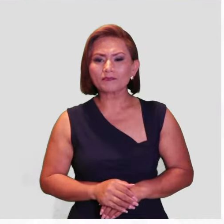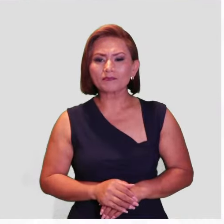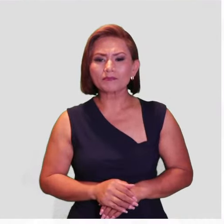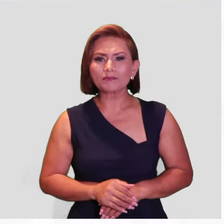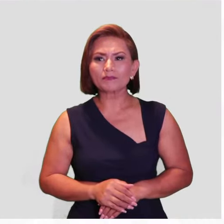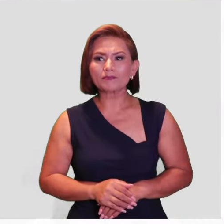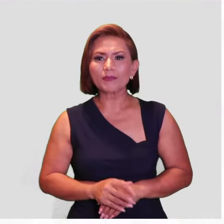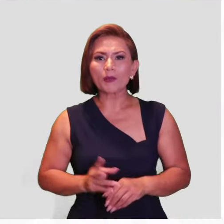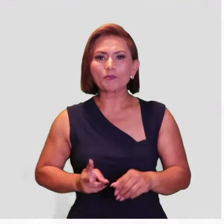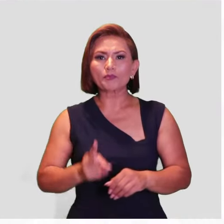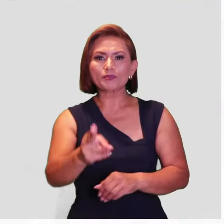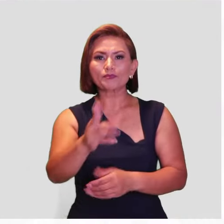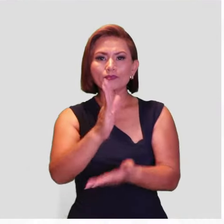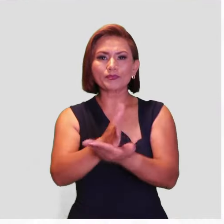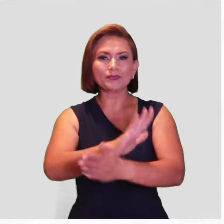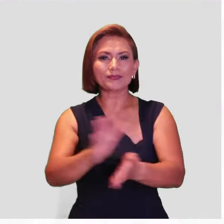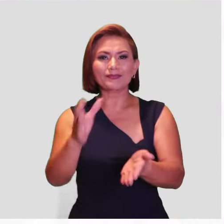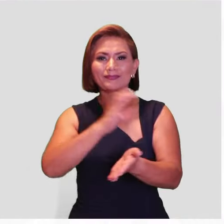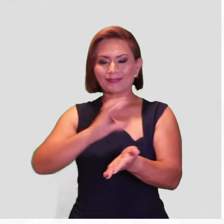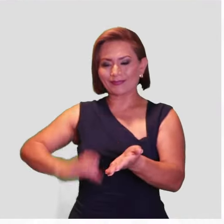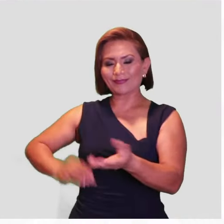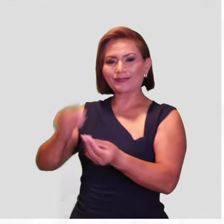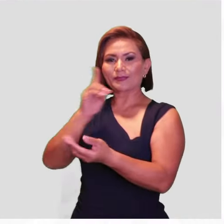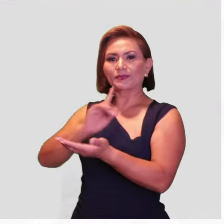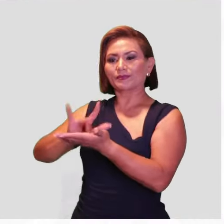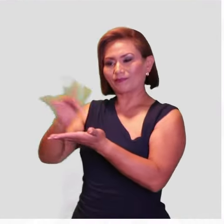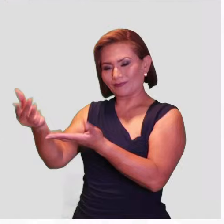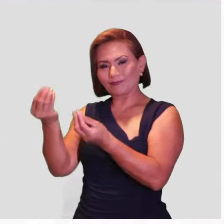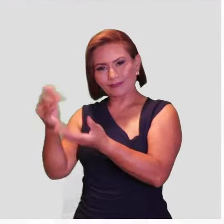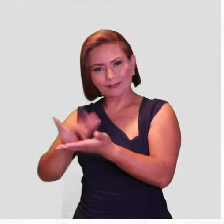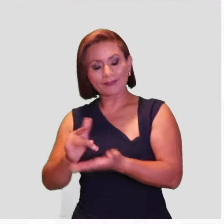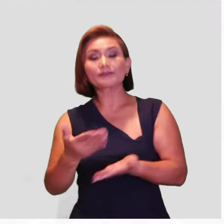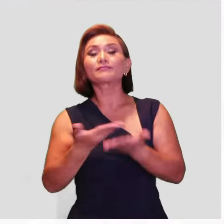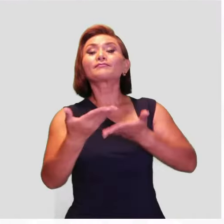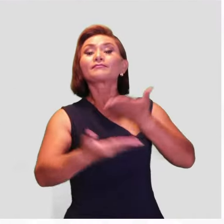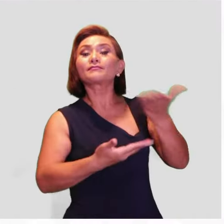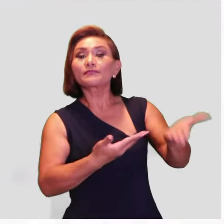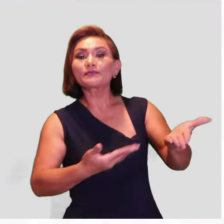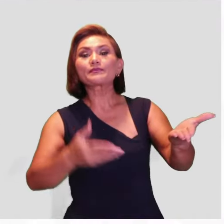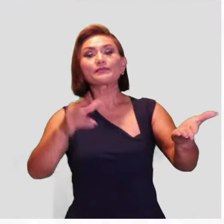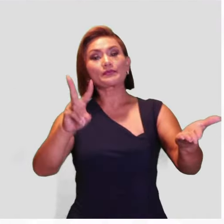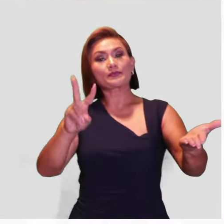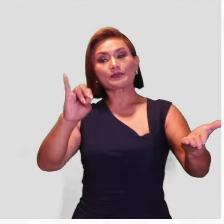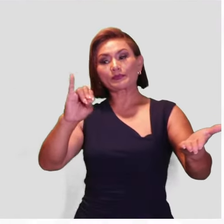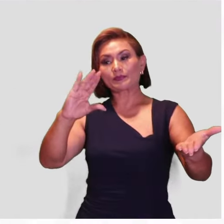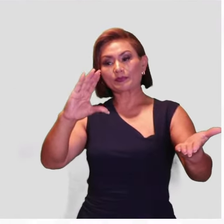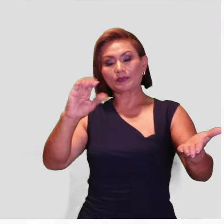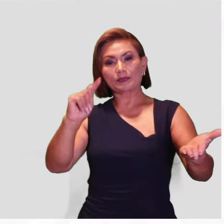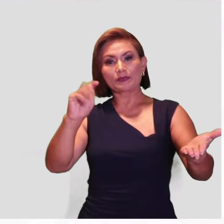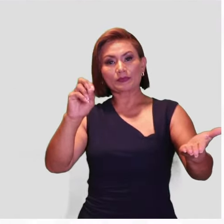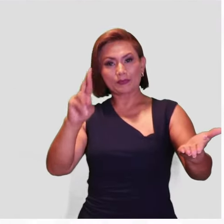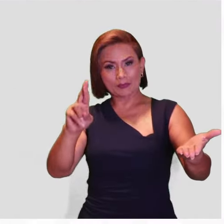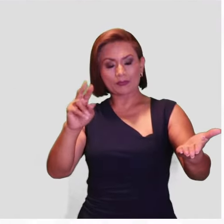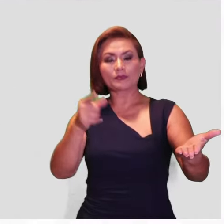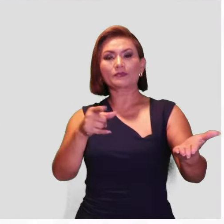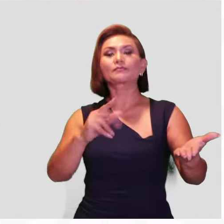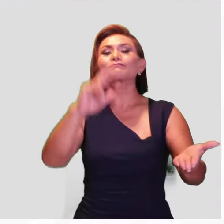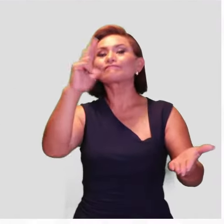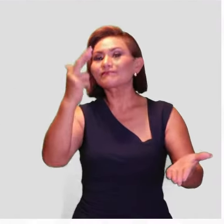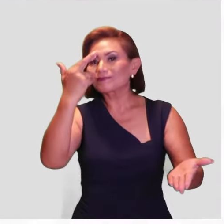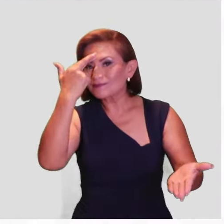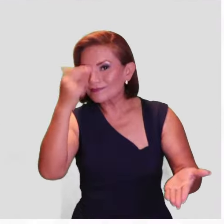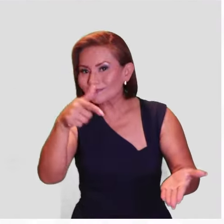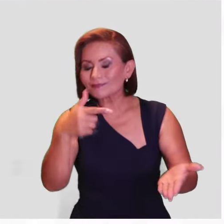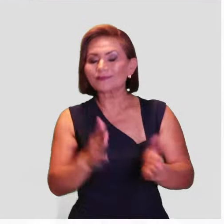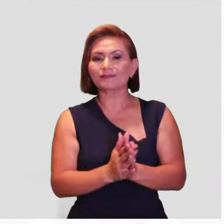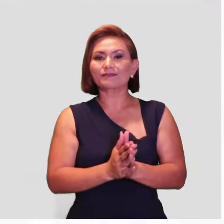Muchas gracias, candidata. A continuación, cedemos el uso de la voz al candidato Víctor Manuel Rocha Basurto. Candidato, le recuerdo, el planteamiento